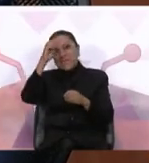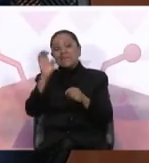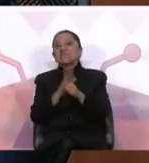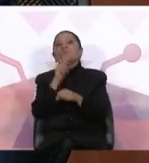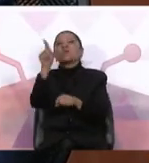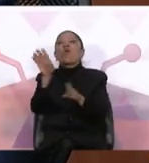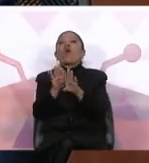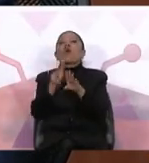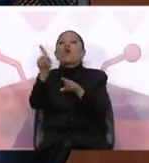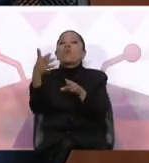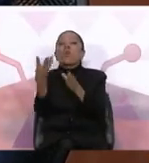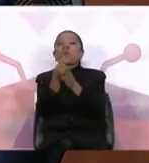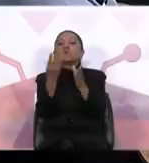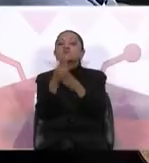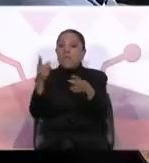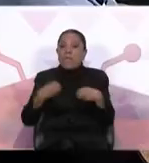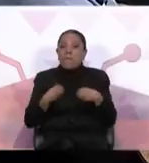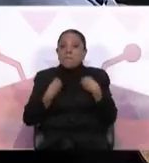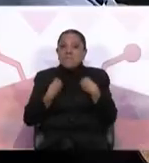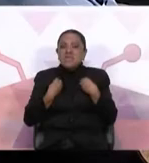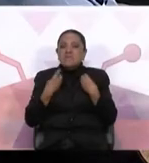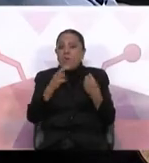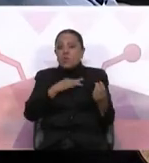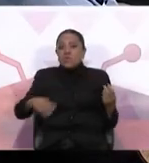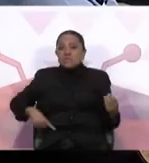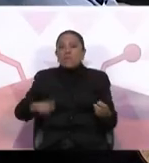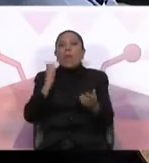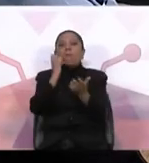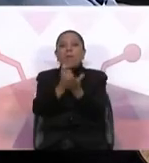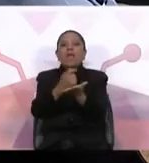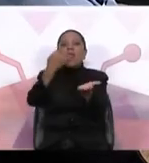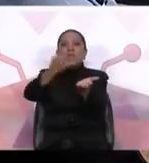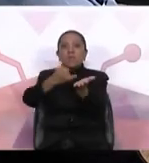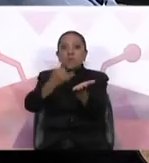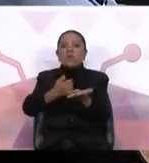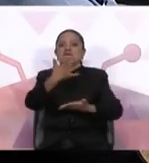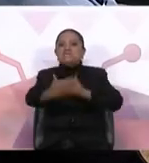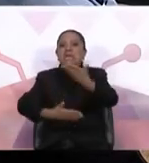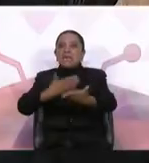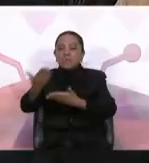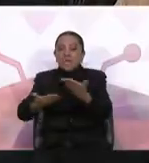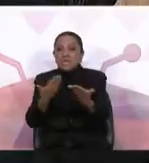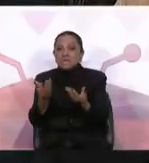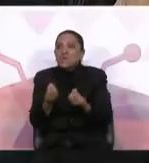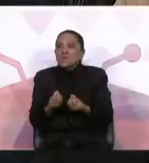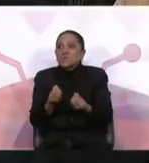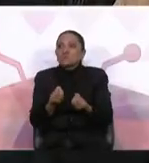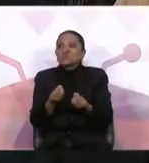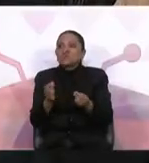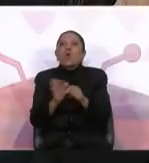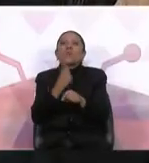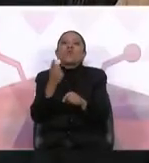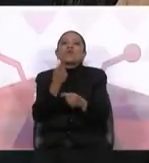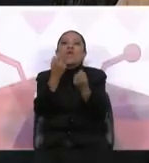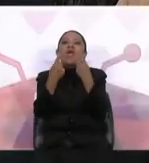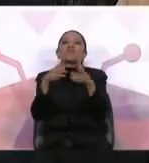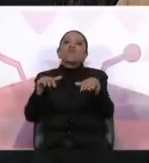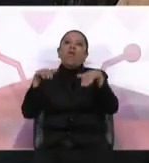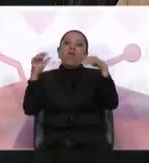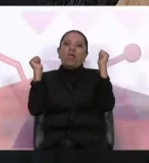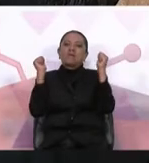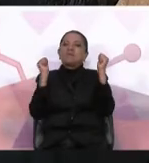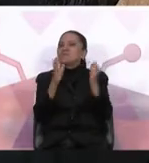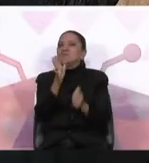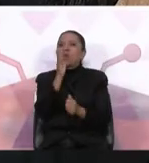en el pago de impuestos los servicios se retiran muchos de ellos porque no son atendidos porque reclaman que pertenecen a